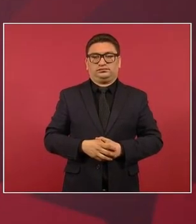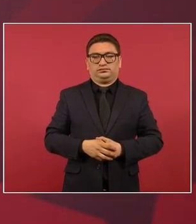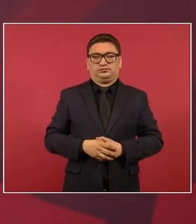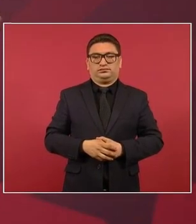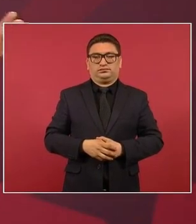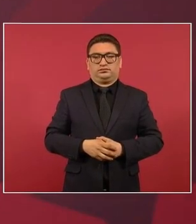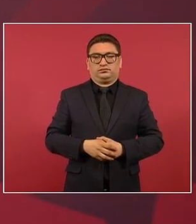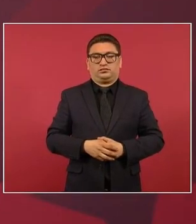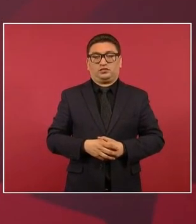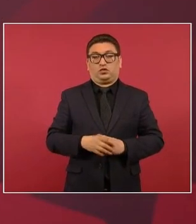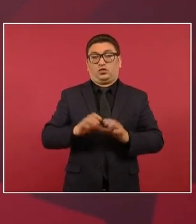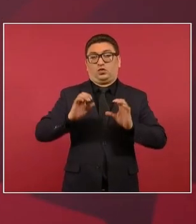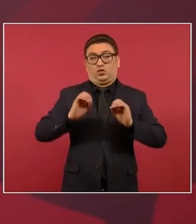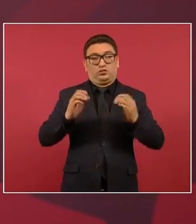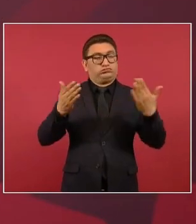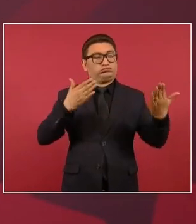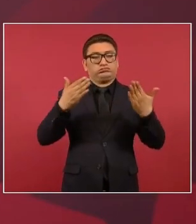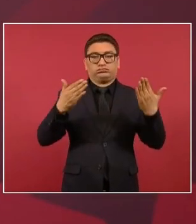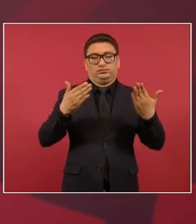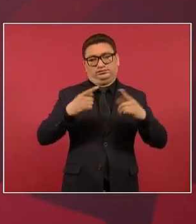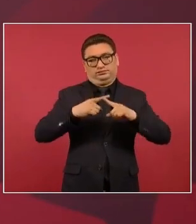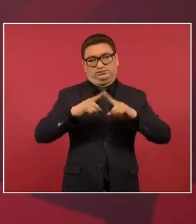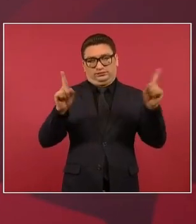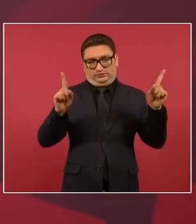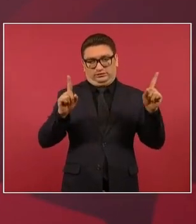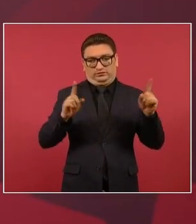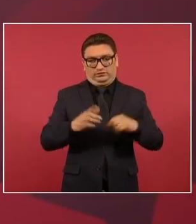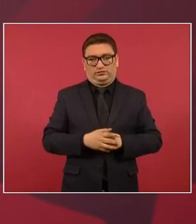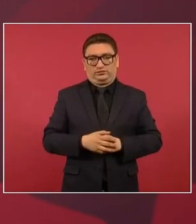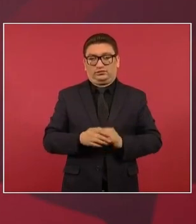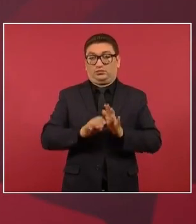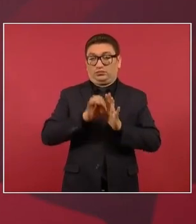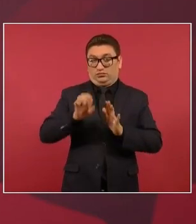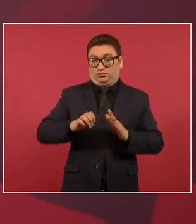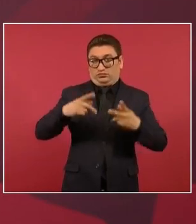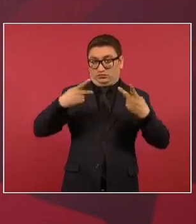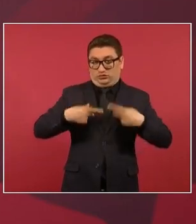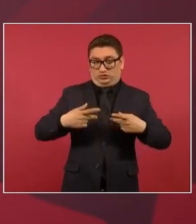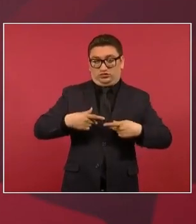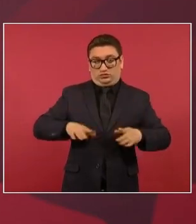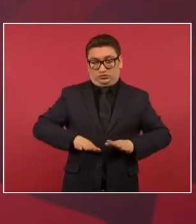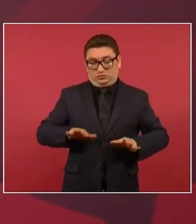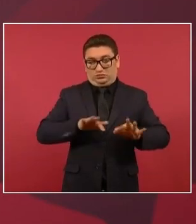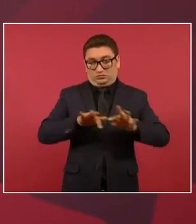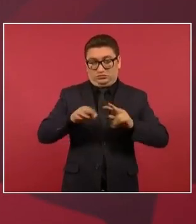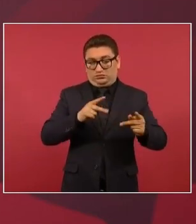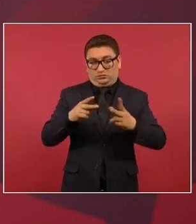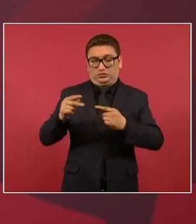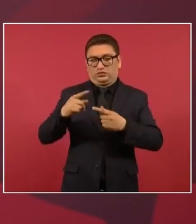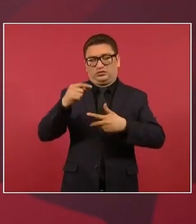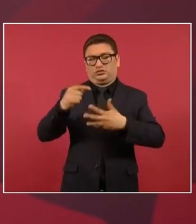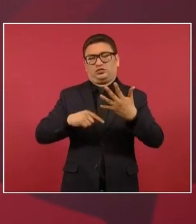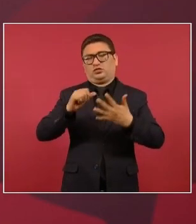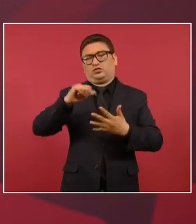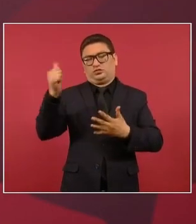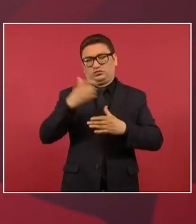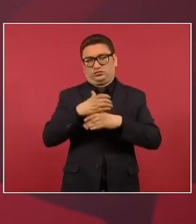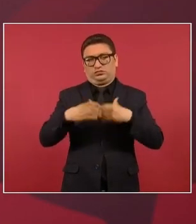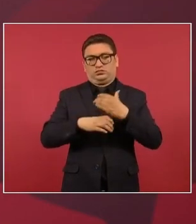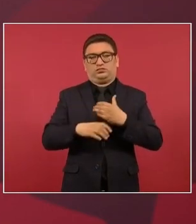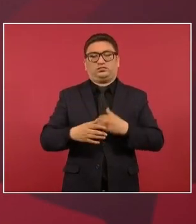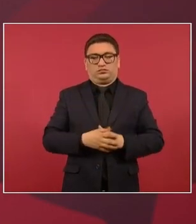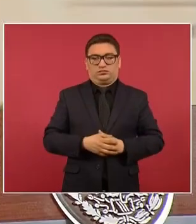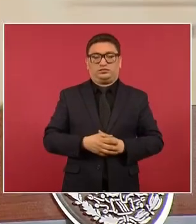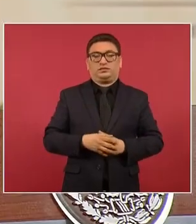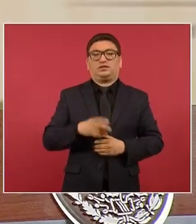O que no es lo mismo. La fuerza de trabajo y otras cosas. Entonces, él